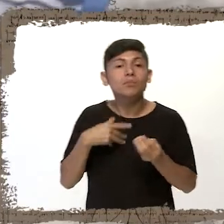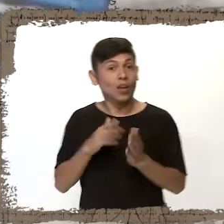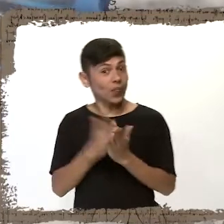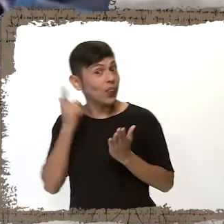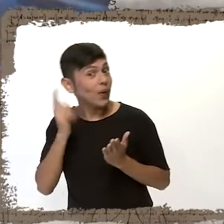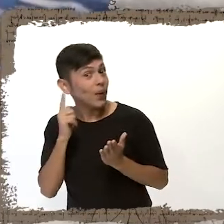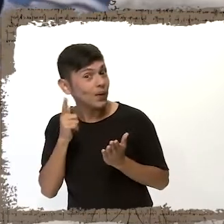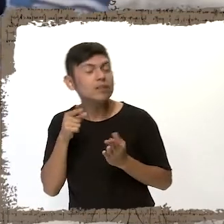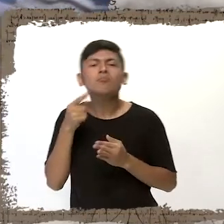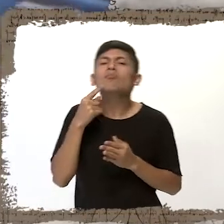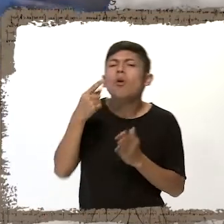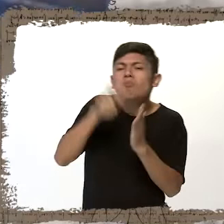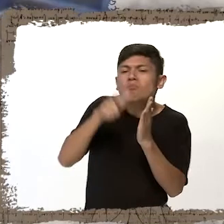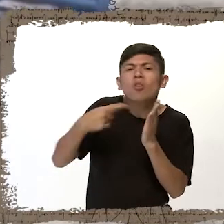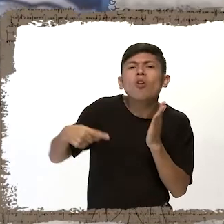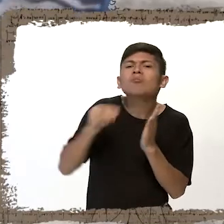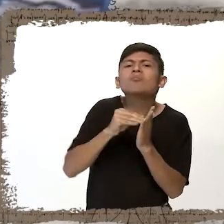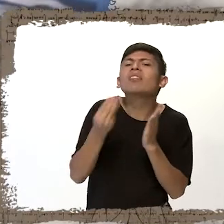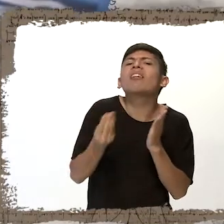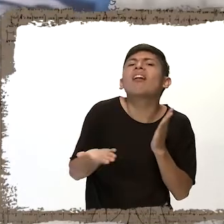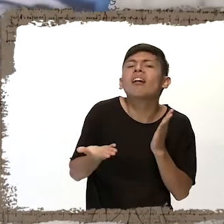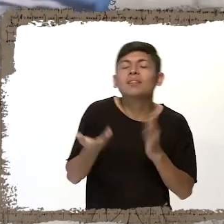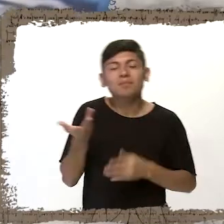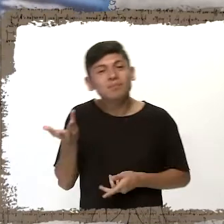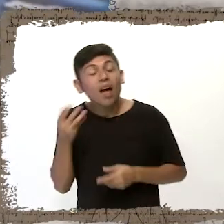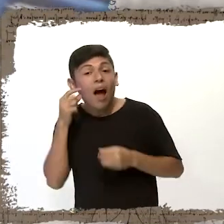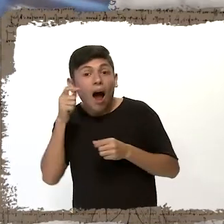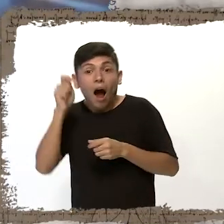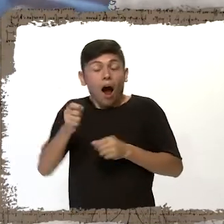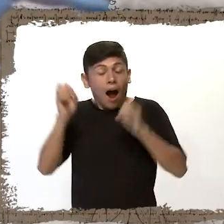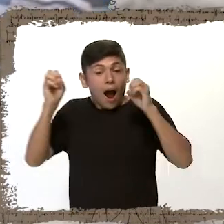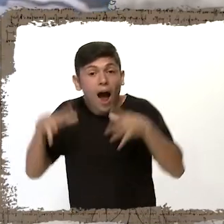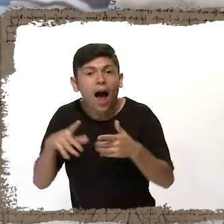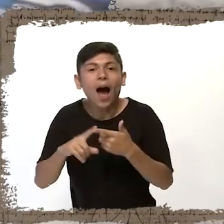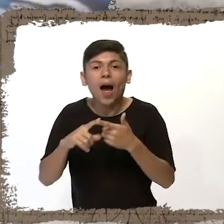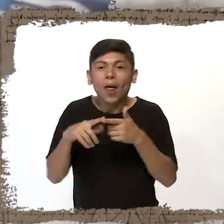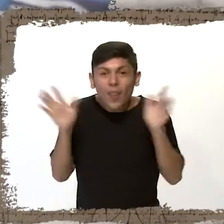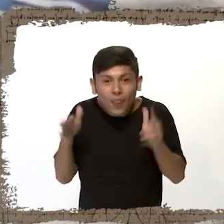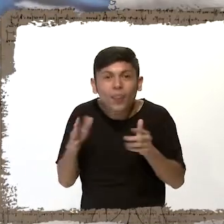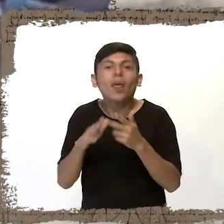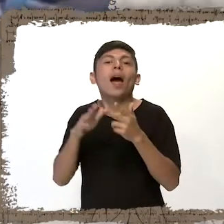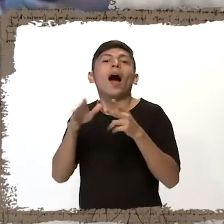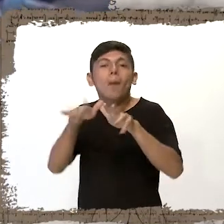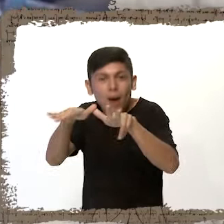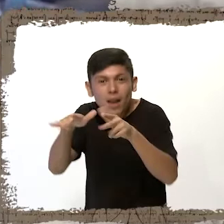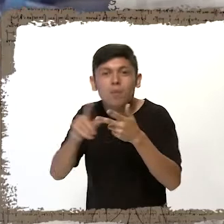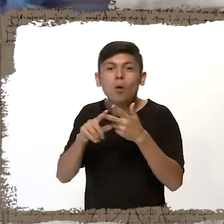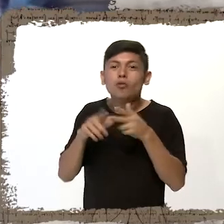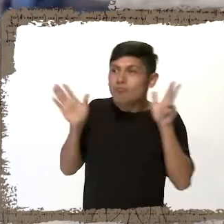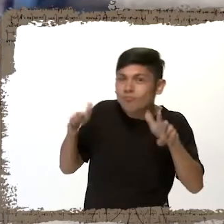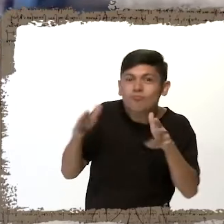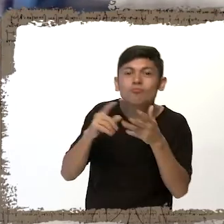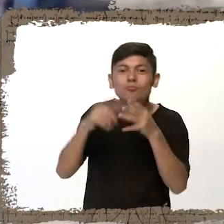Es divertido. ¿Y qué personajes podemos encontrar en un cuento? Hada, princesa,